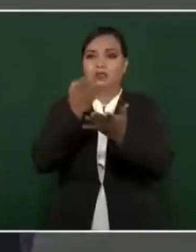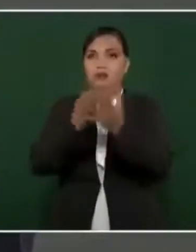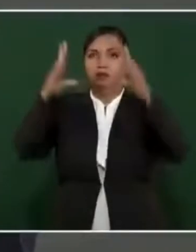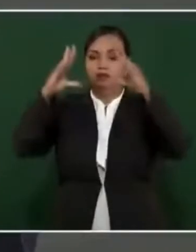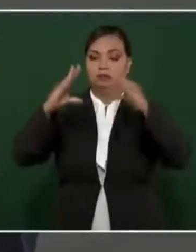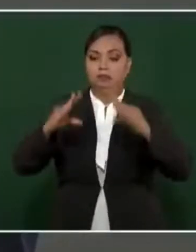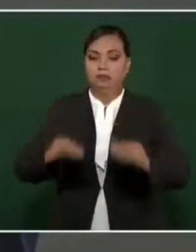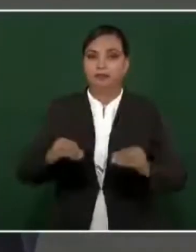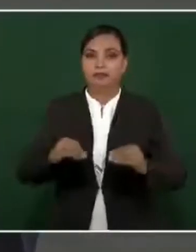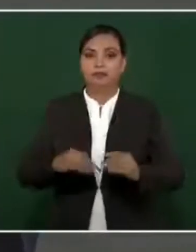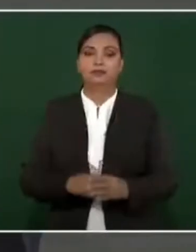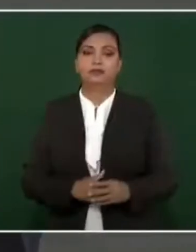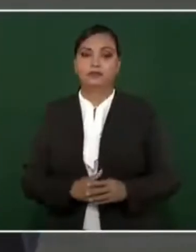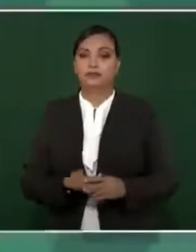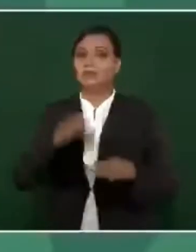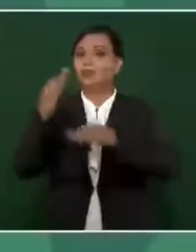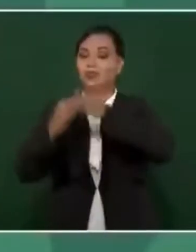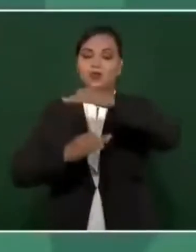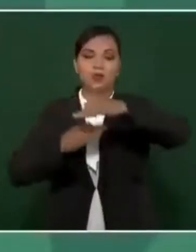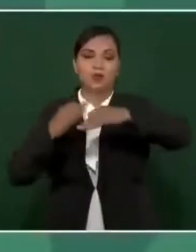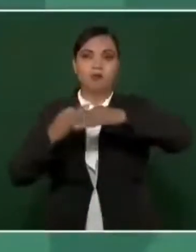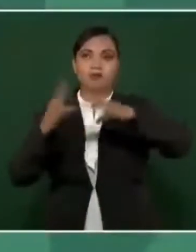hasta la economía china